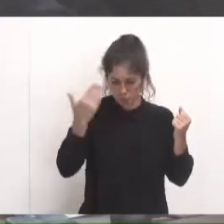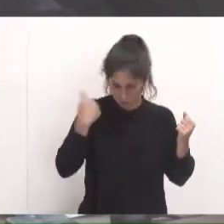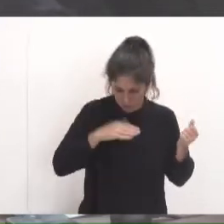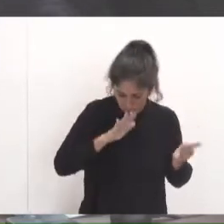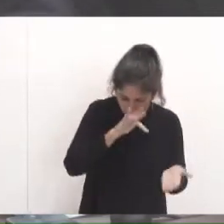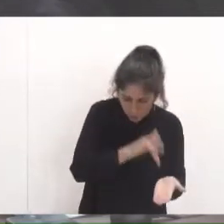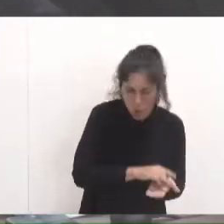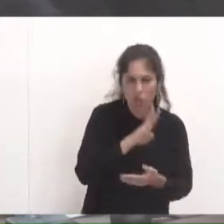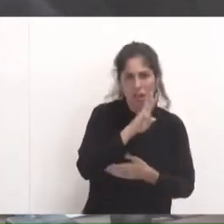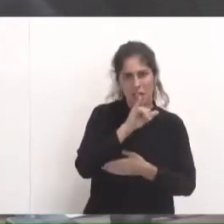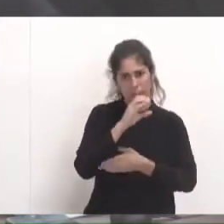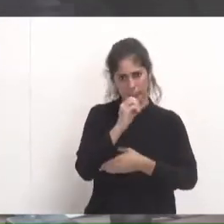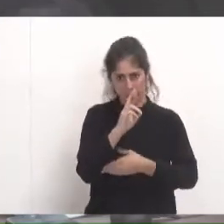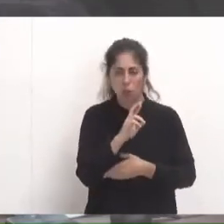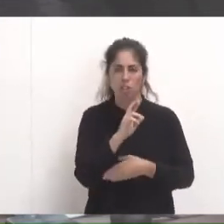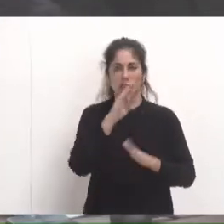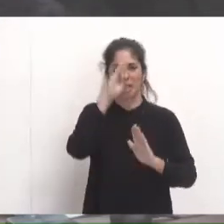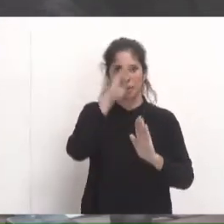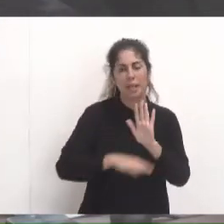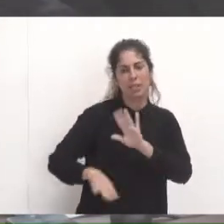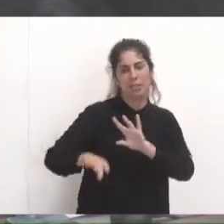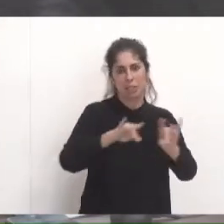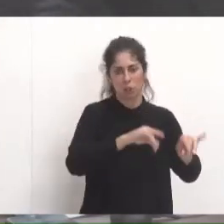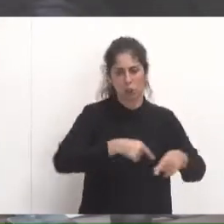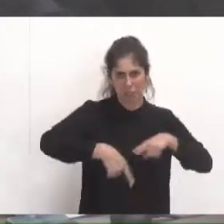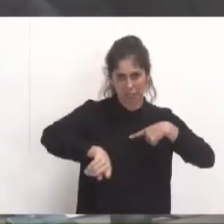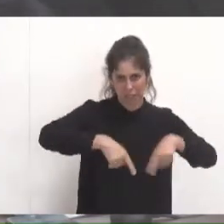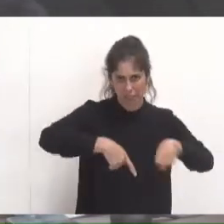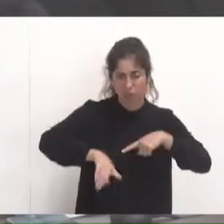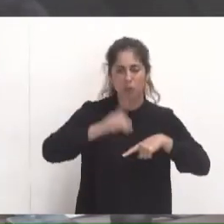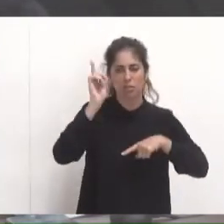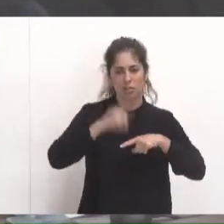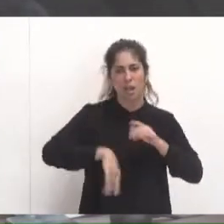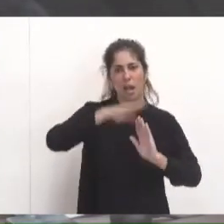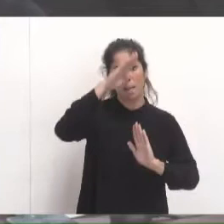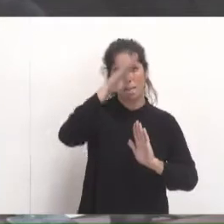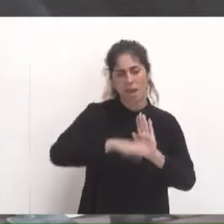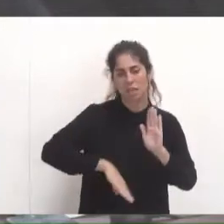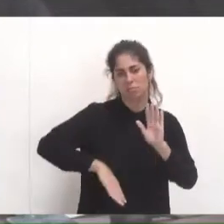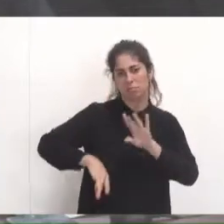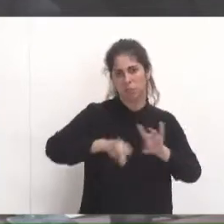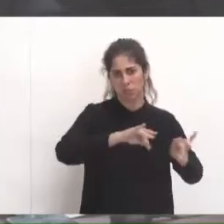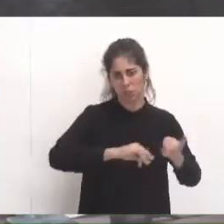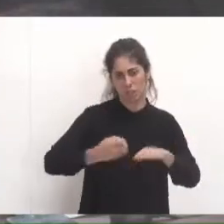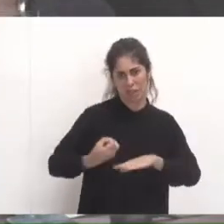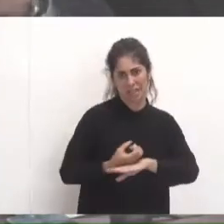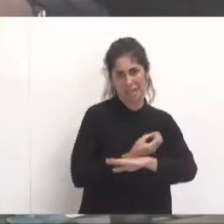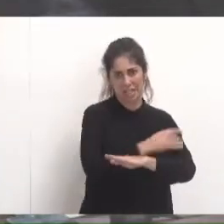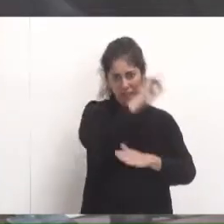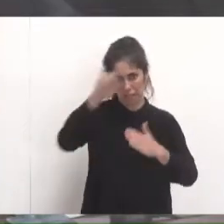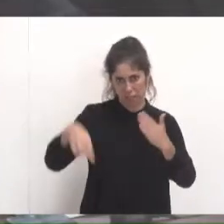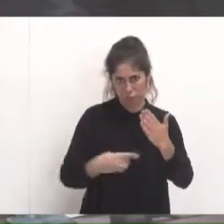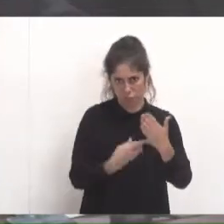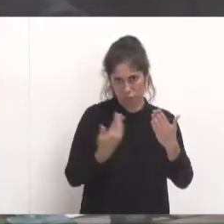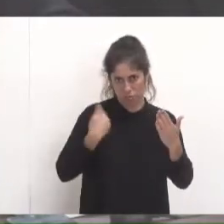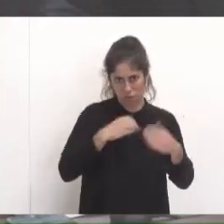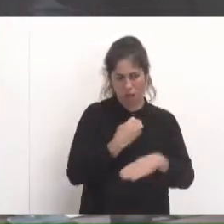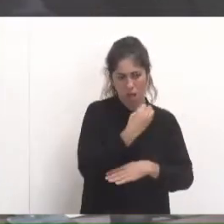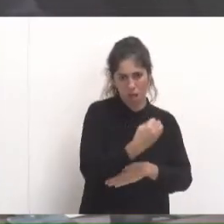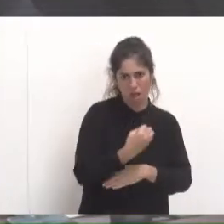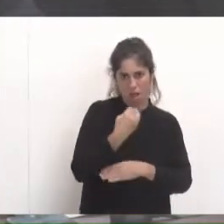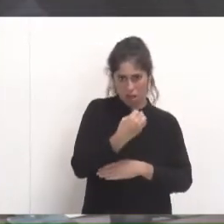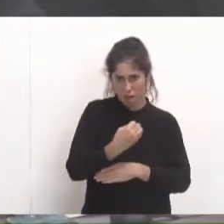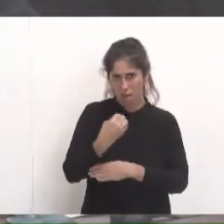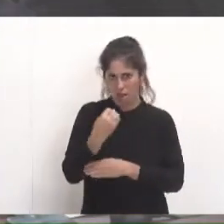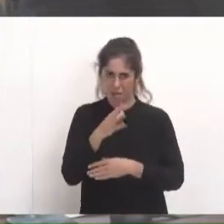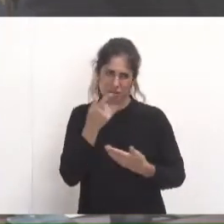Plan Territorial del Transporte y en el Plan Territorial Especial del Tren del Sur. Lo que no podemos es ir adelante con todos los pasos y